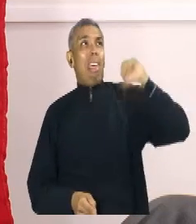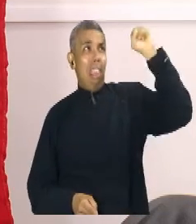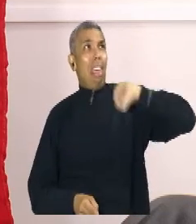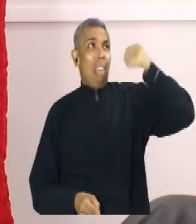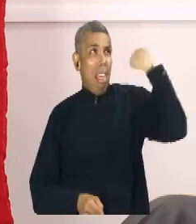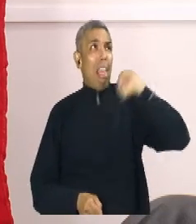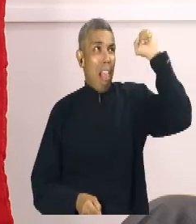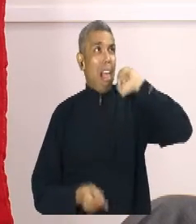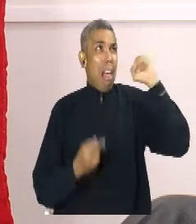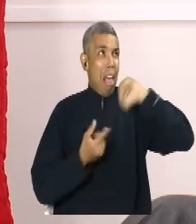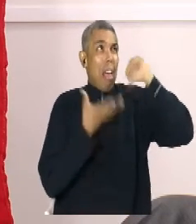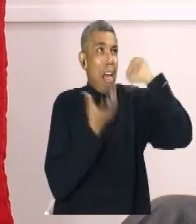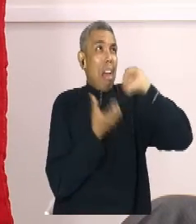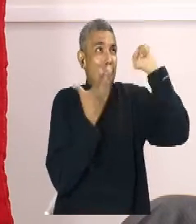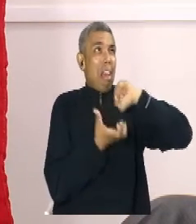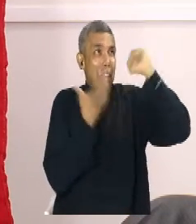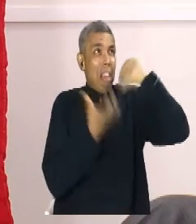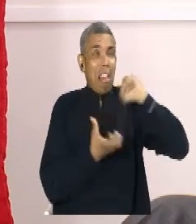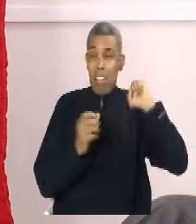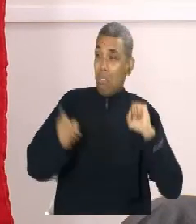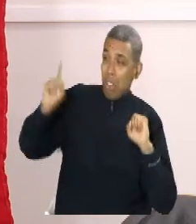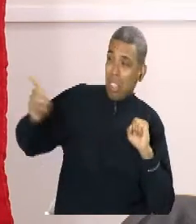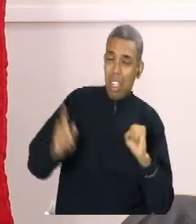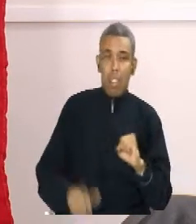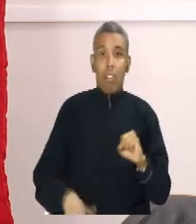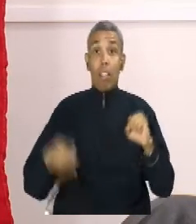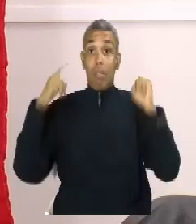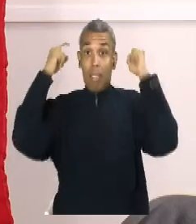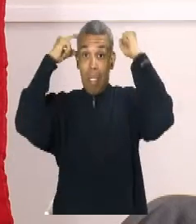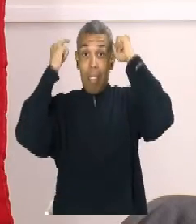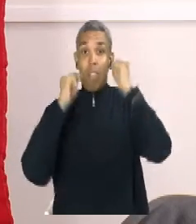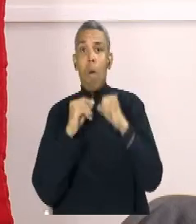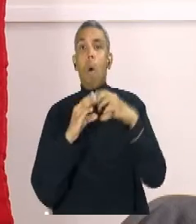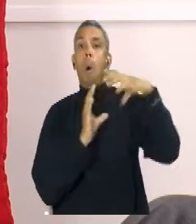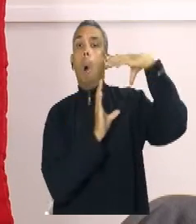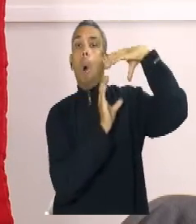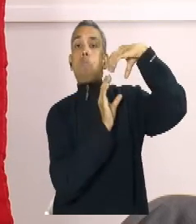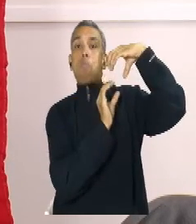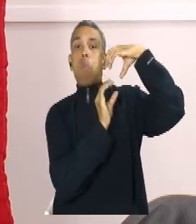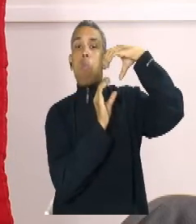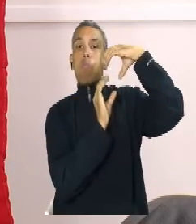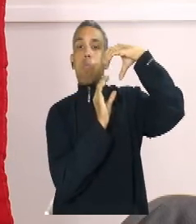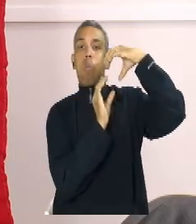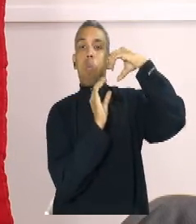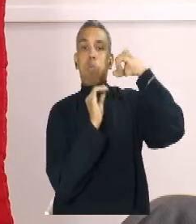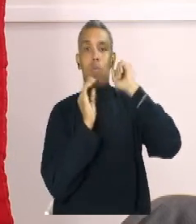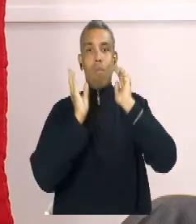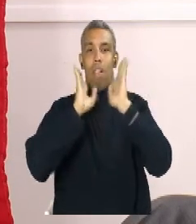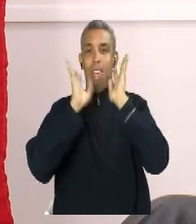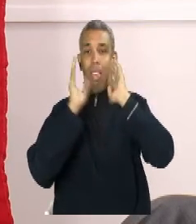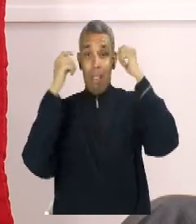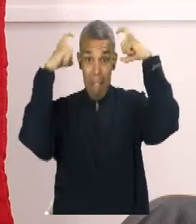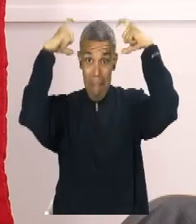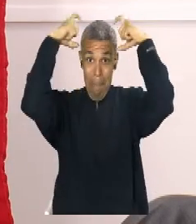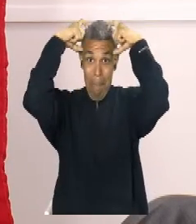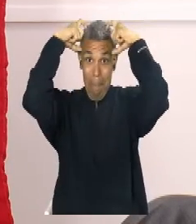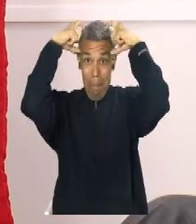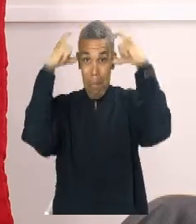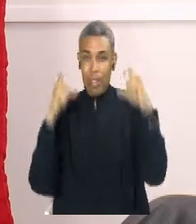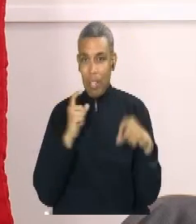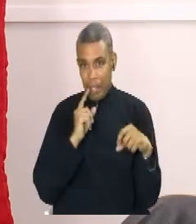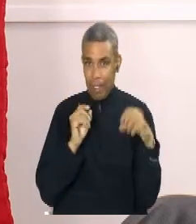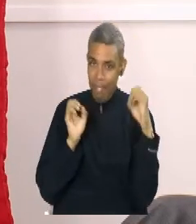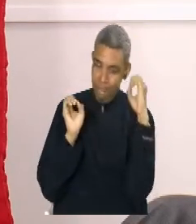a ella empiezo a llorar y a decir que yo también quiero un peluche y quiero chocolates y mi hija mira para todos lados y me